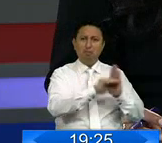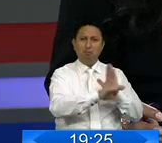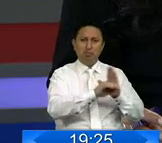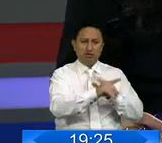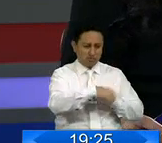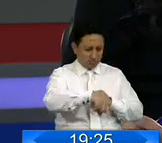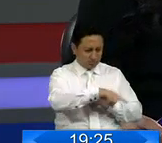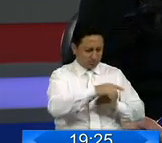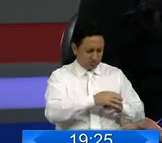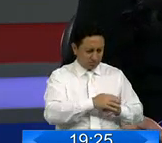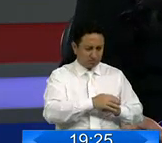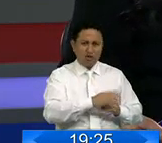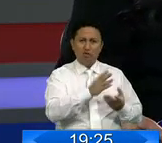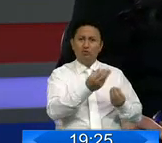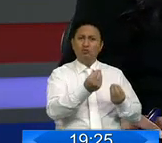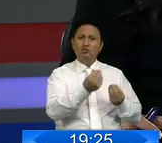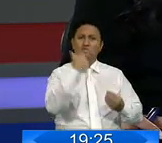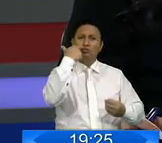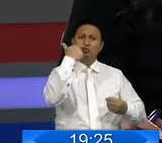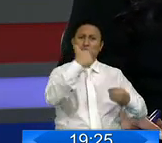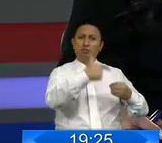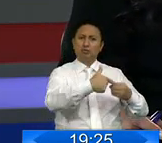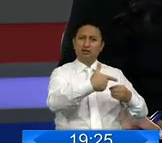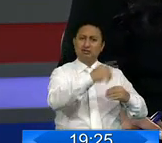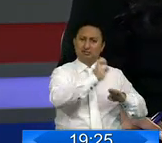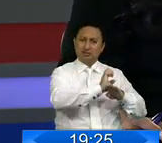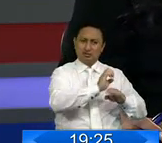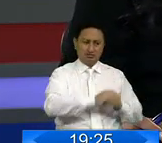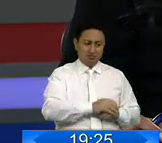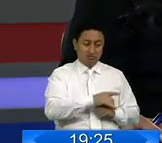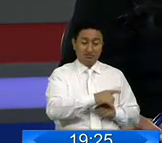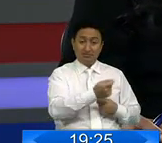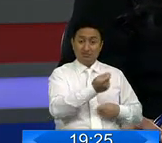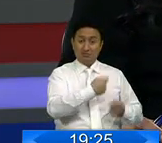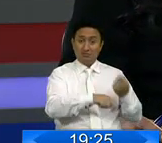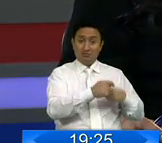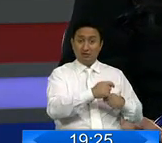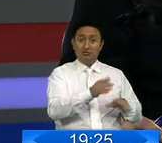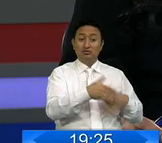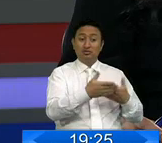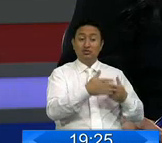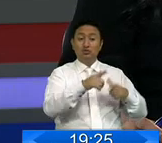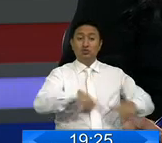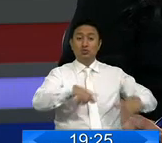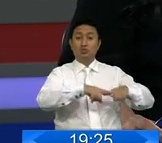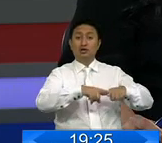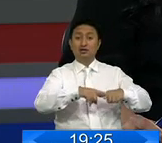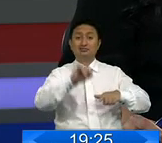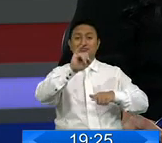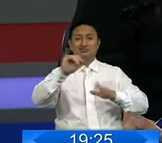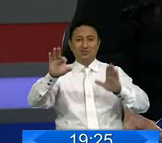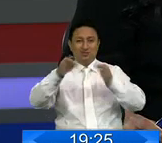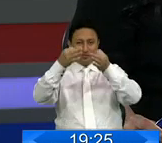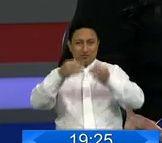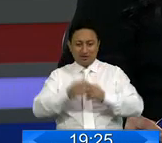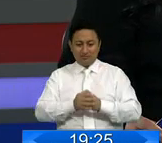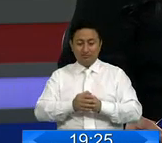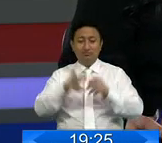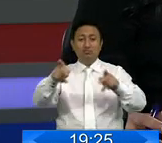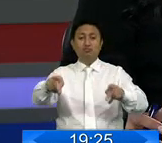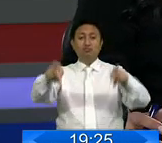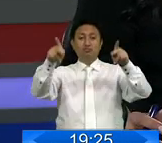de canecas de combustible ecuatoriano. El tráfico del carburante se da por los pasos informales y el puente de